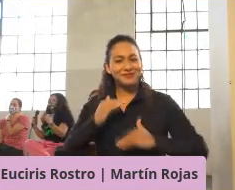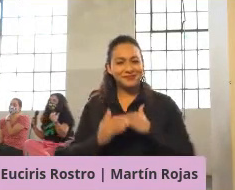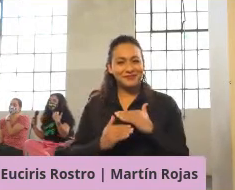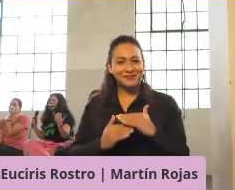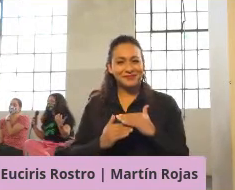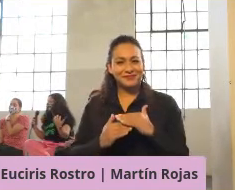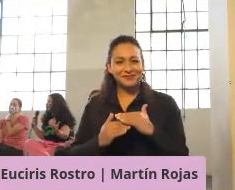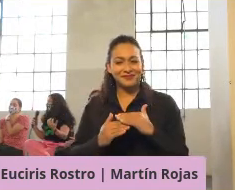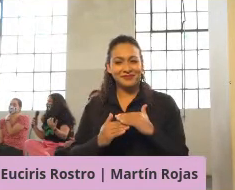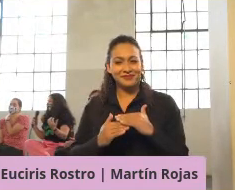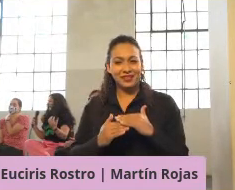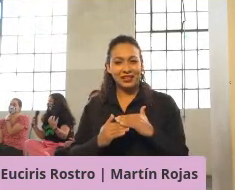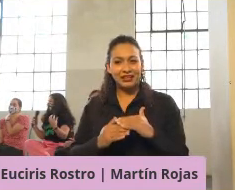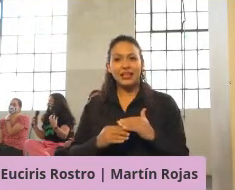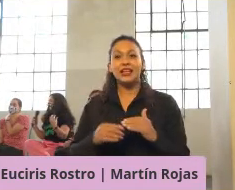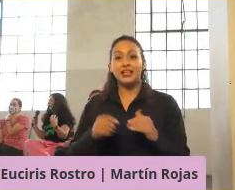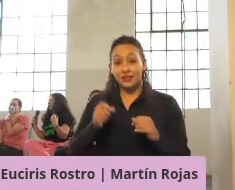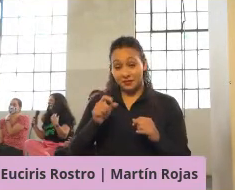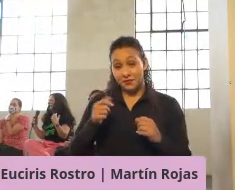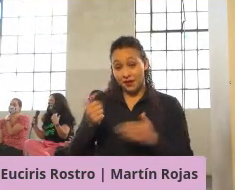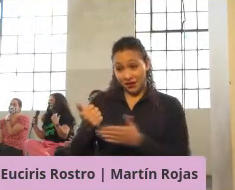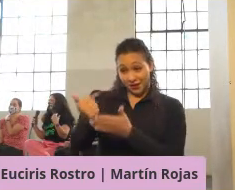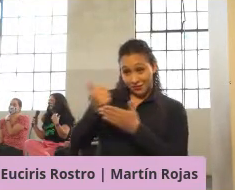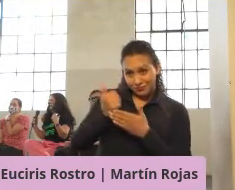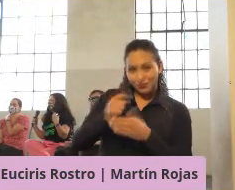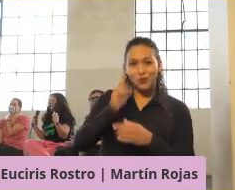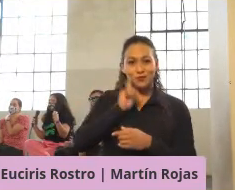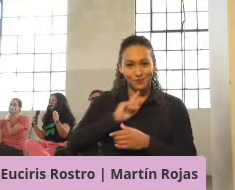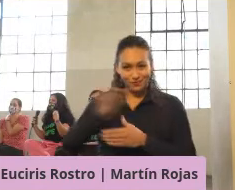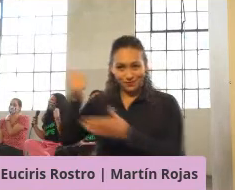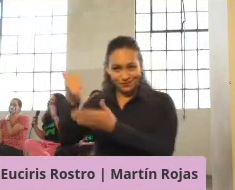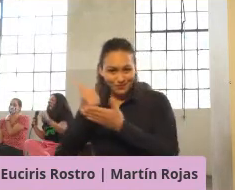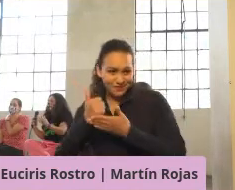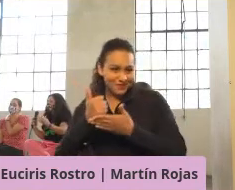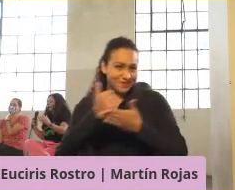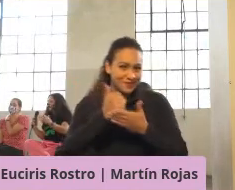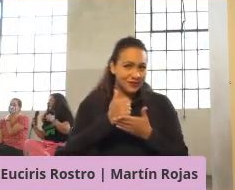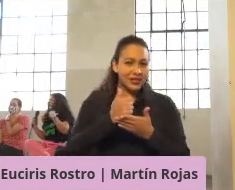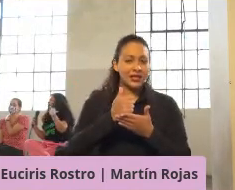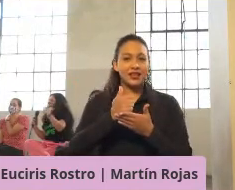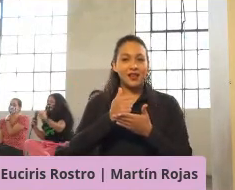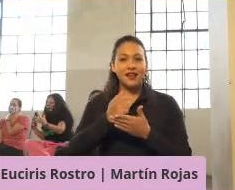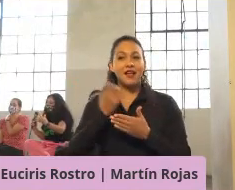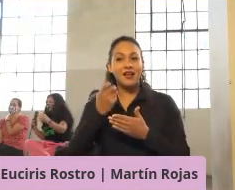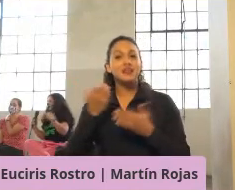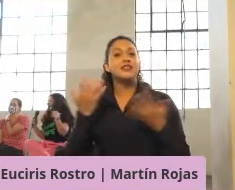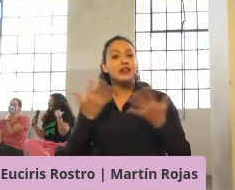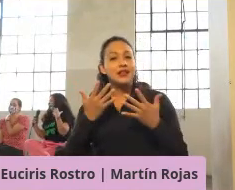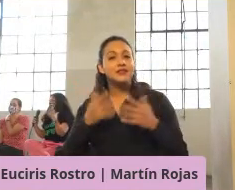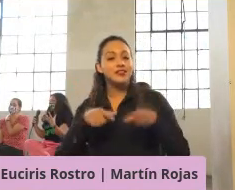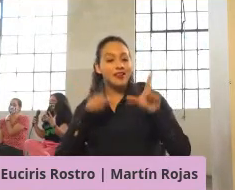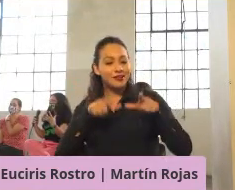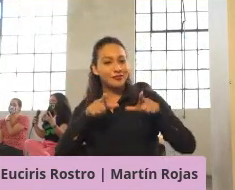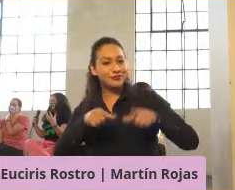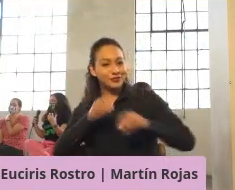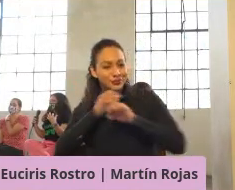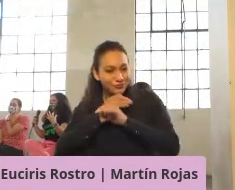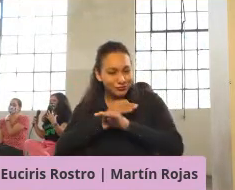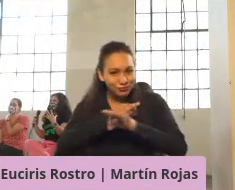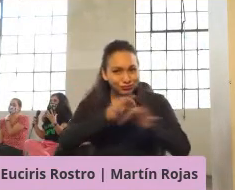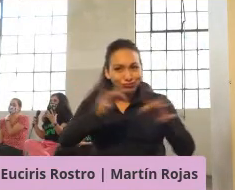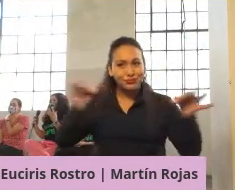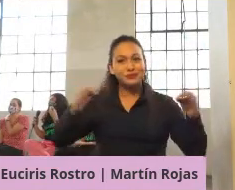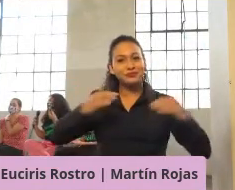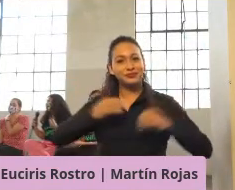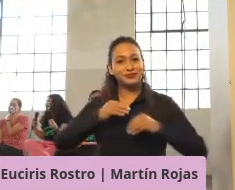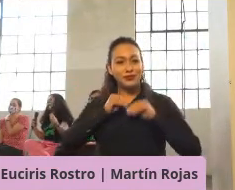objetivos. Y también con todas estas aportaciones hubo muchísimo más ímpetu en ayudar mucho más. Se vio ya